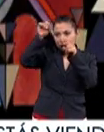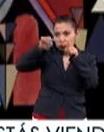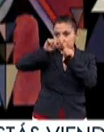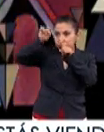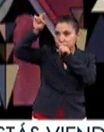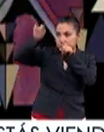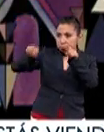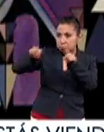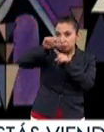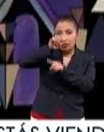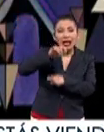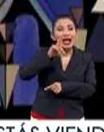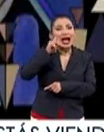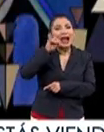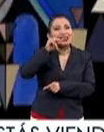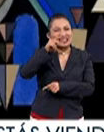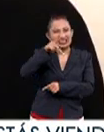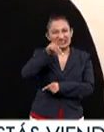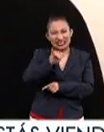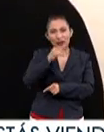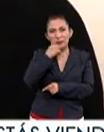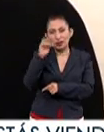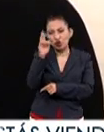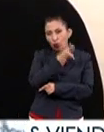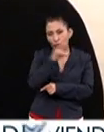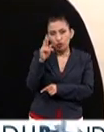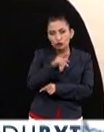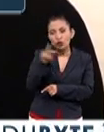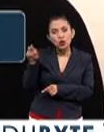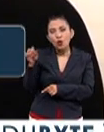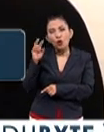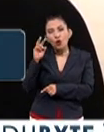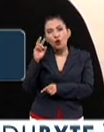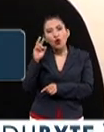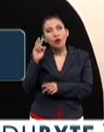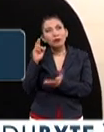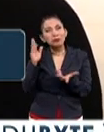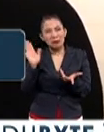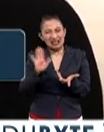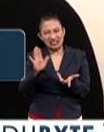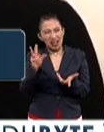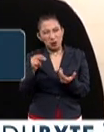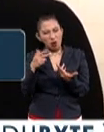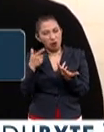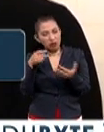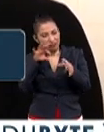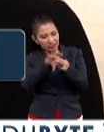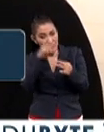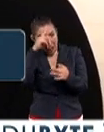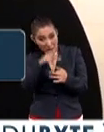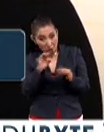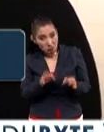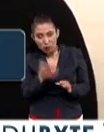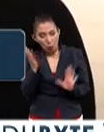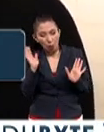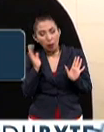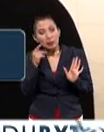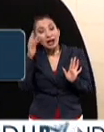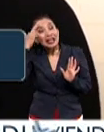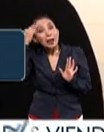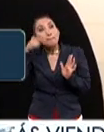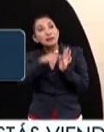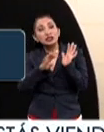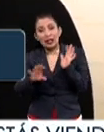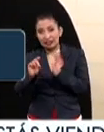plano. Kandinsky, si bien no parecería que tuvo una relación directa con México, habría que recordar